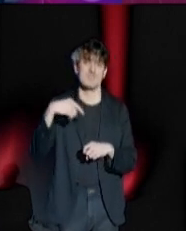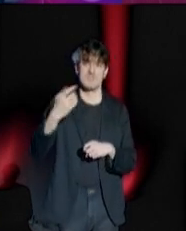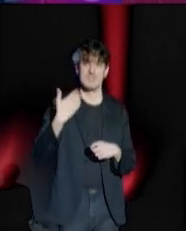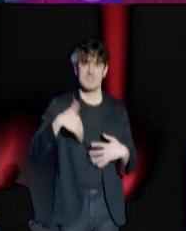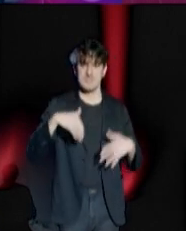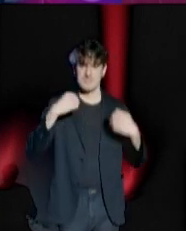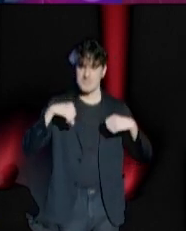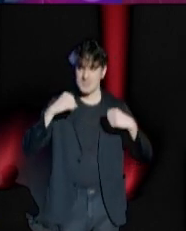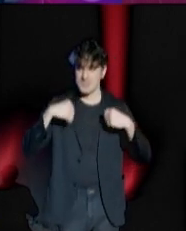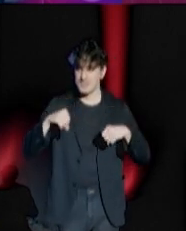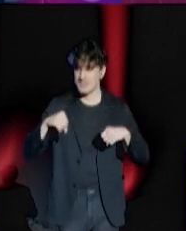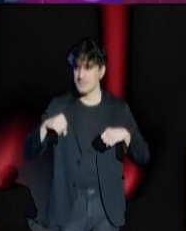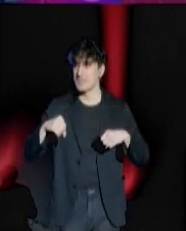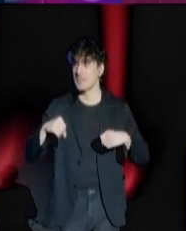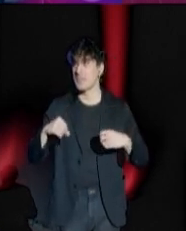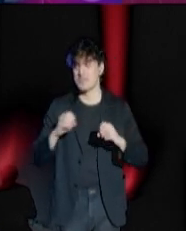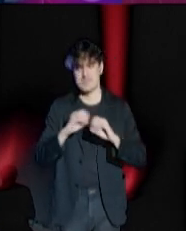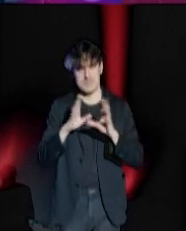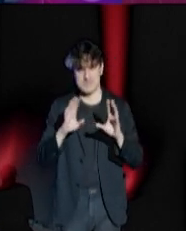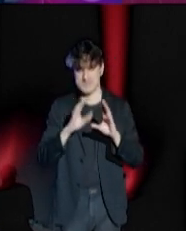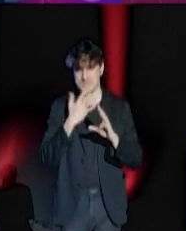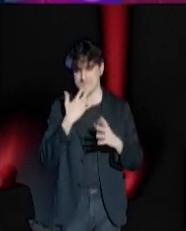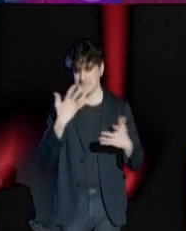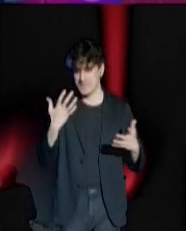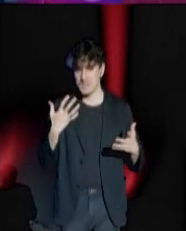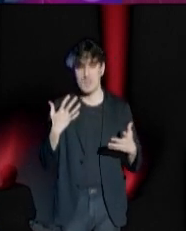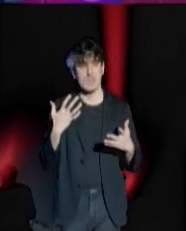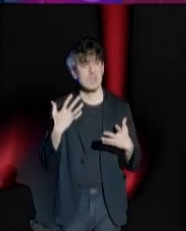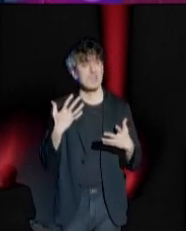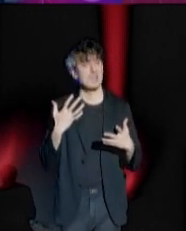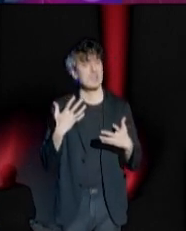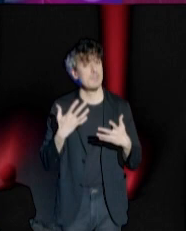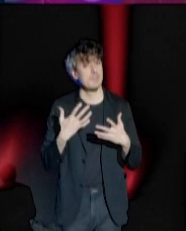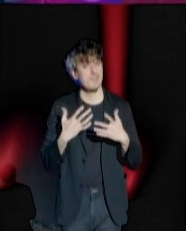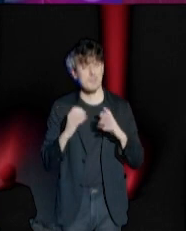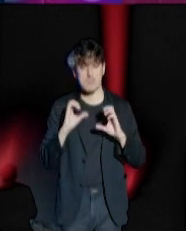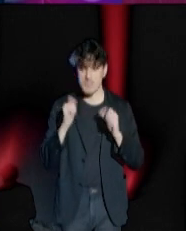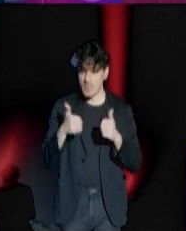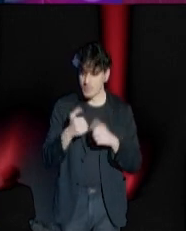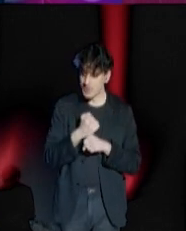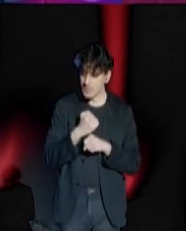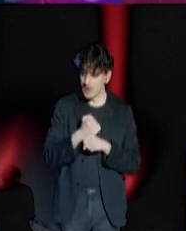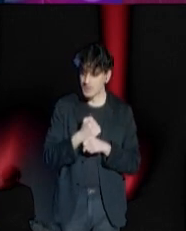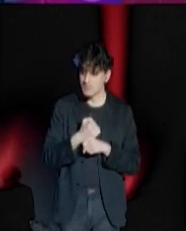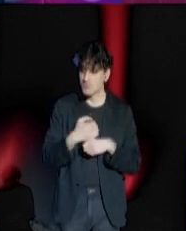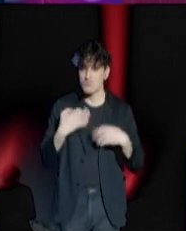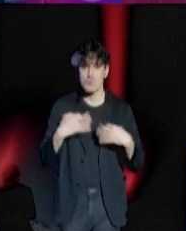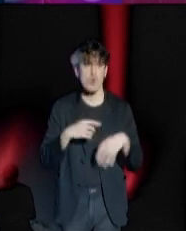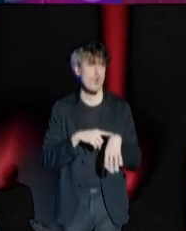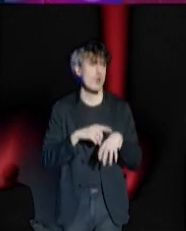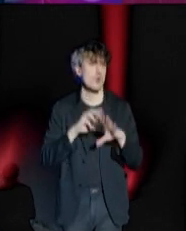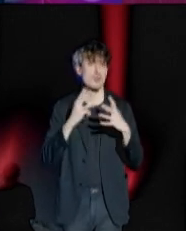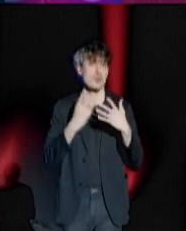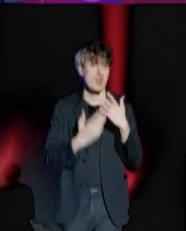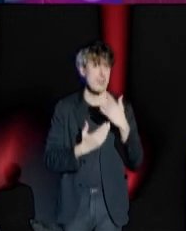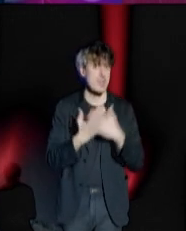queréis pero voy a recorrer un poco todas las funciones que hago cuando empiezo de verdad a trabajar no entonces empiezo a esas 8 de la mañana y la primera pregunta que hago